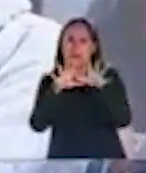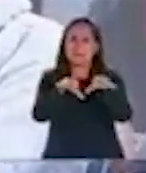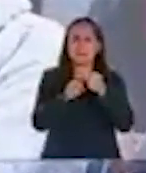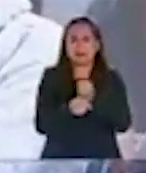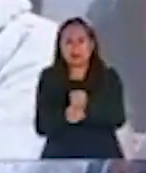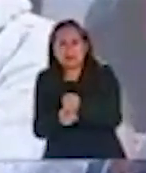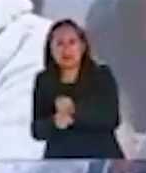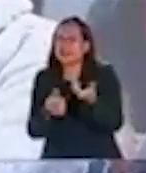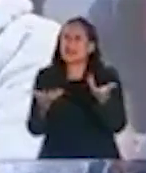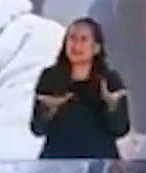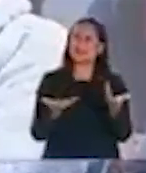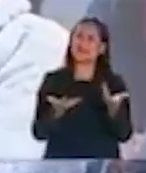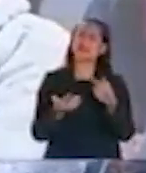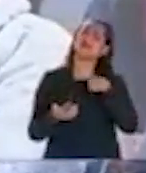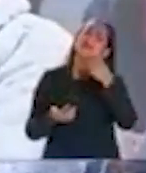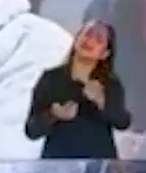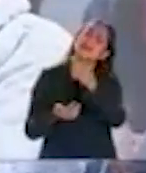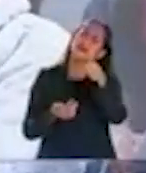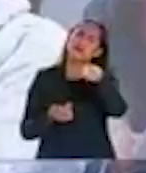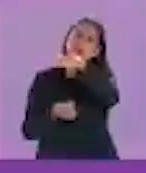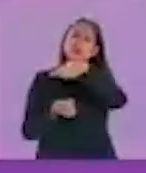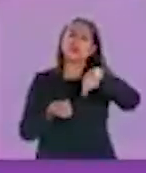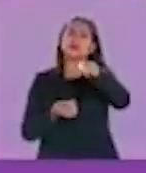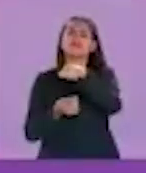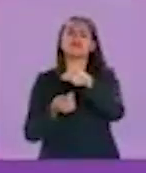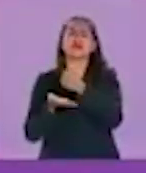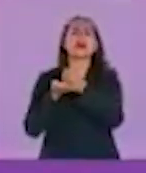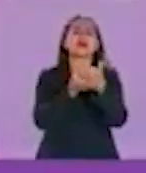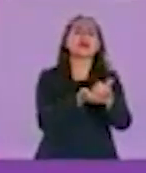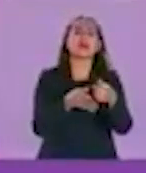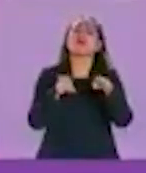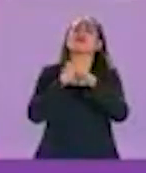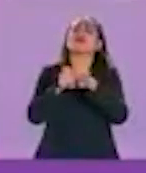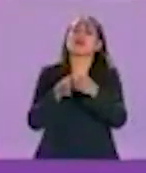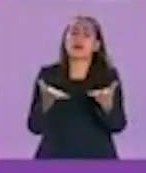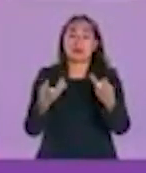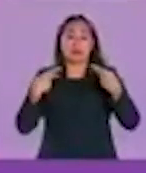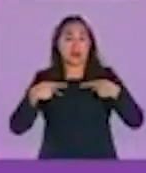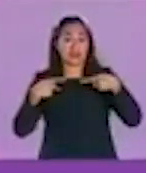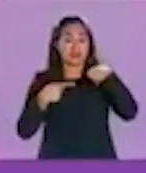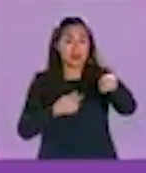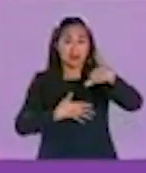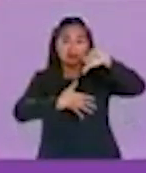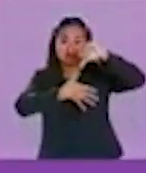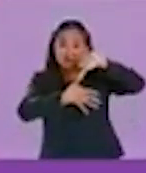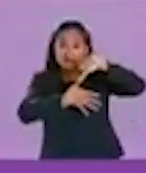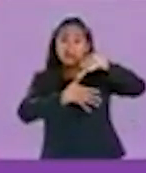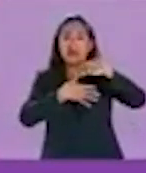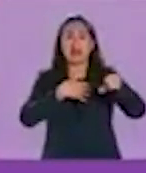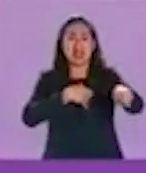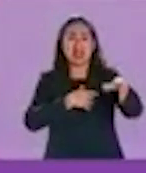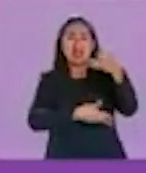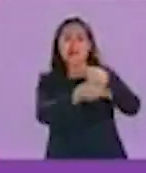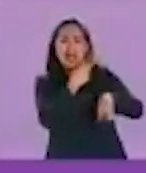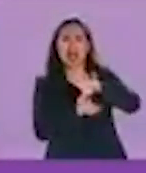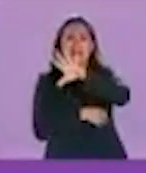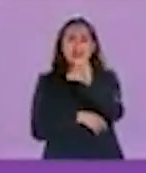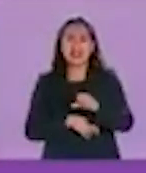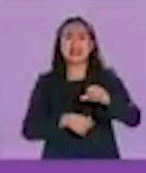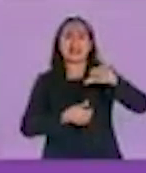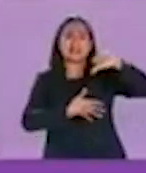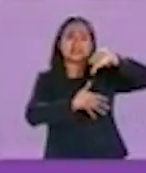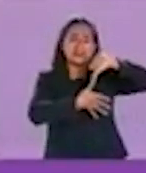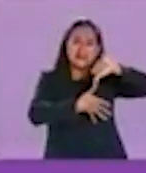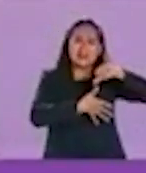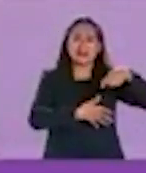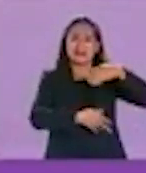ayudar a los migrantes que cruzan méxico africanos haitianos centroamericanos para